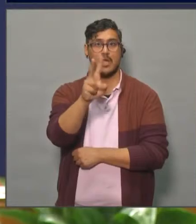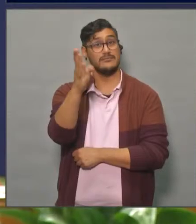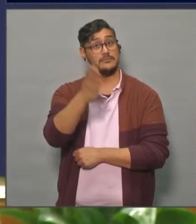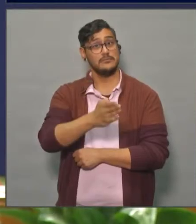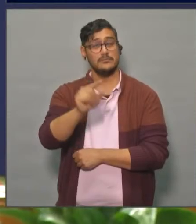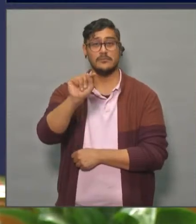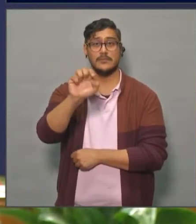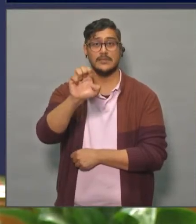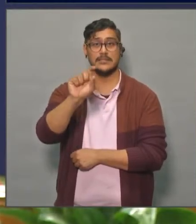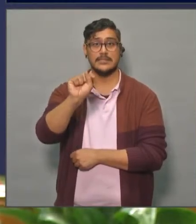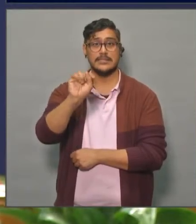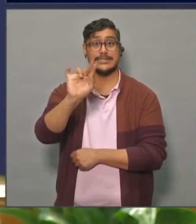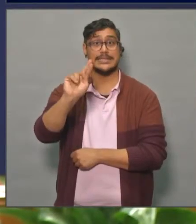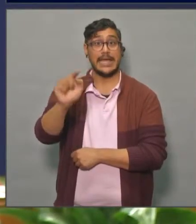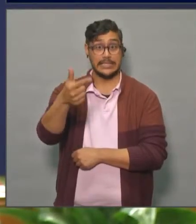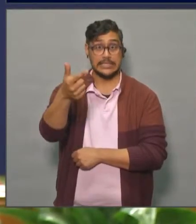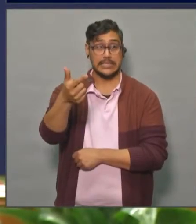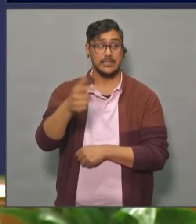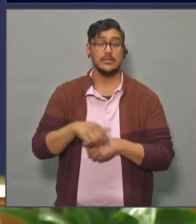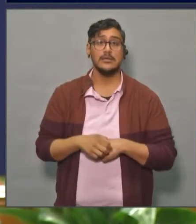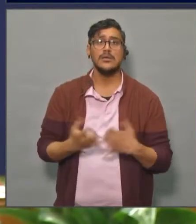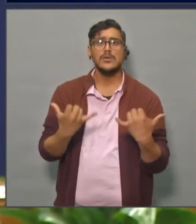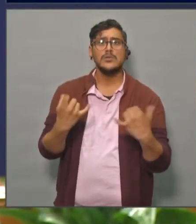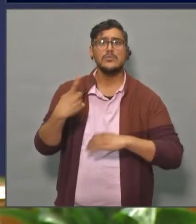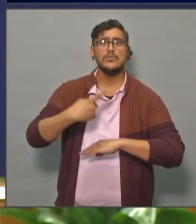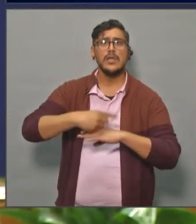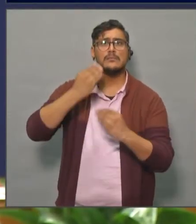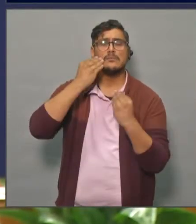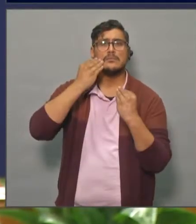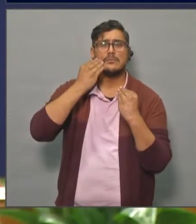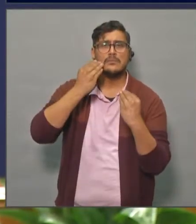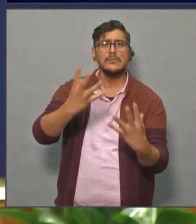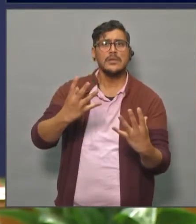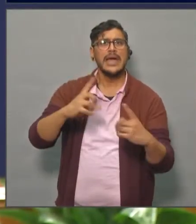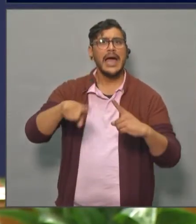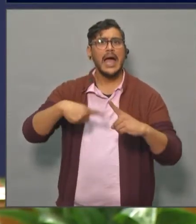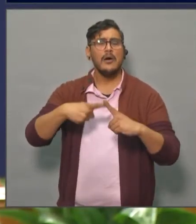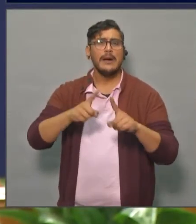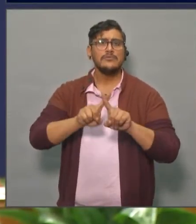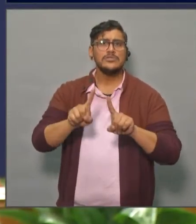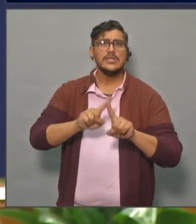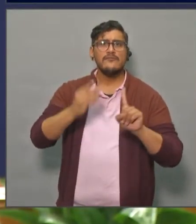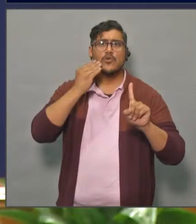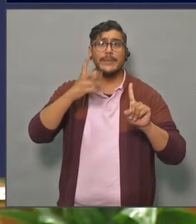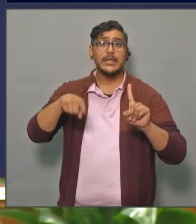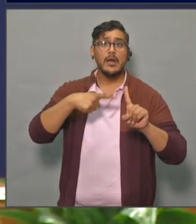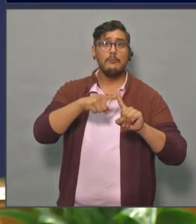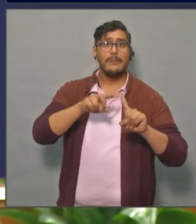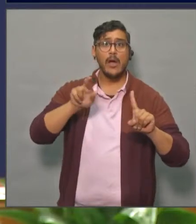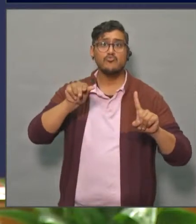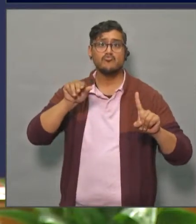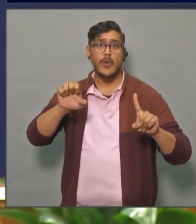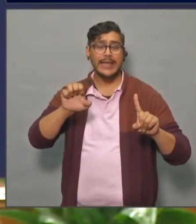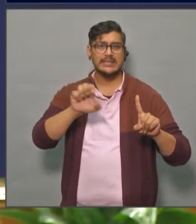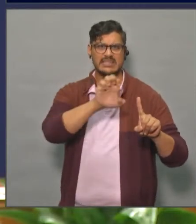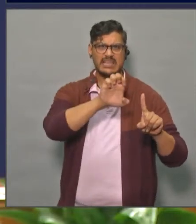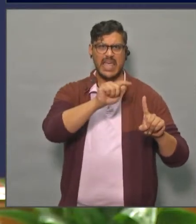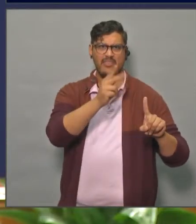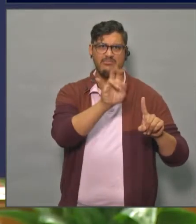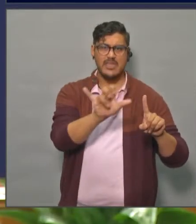covid19.lacounty.gov/testing. Hoy tenemos un informe sobre los datos de raza, etnicidad y nivel